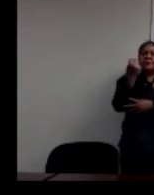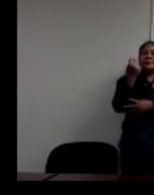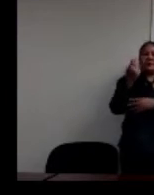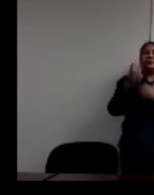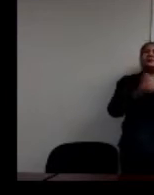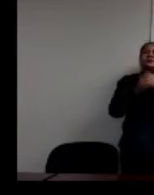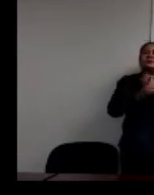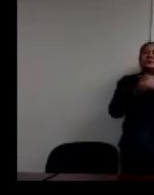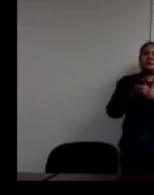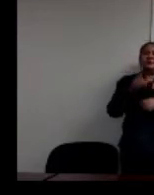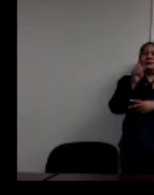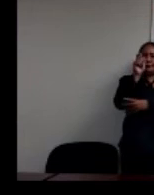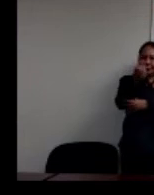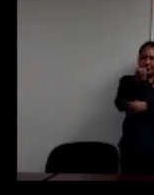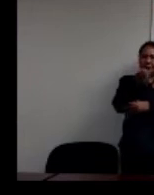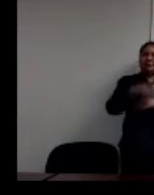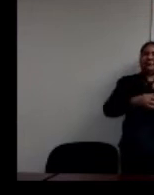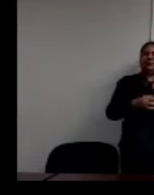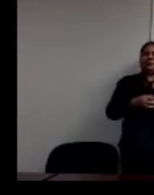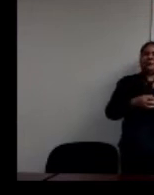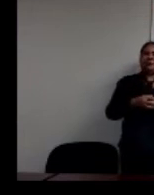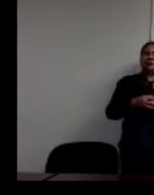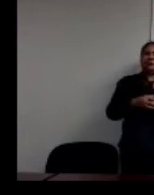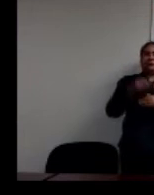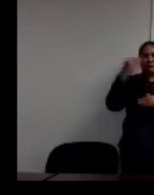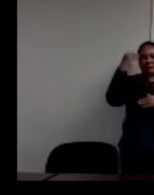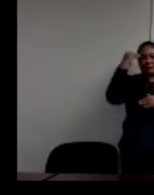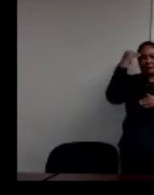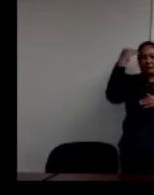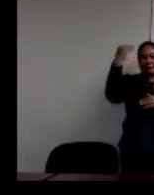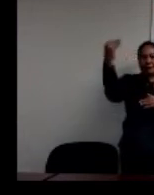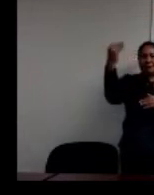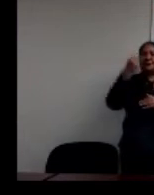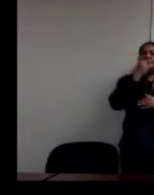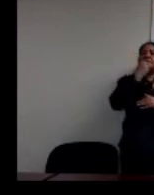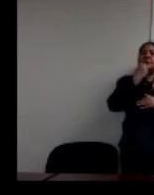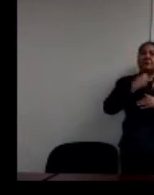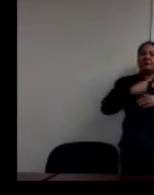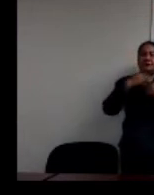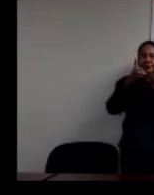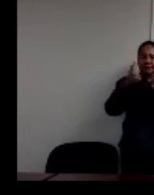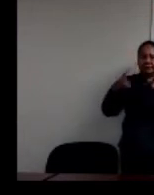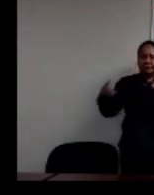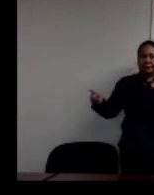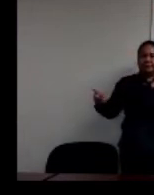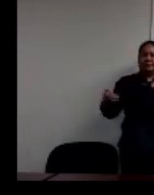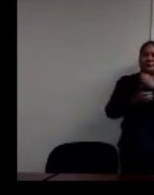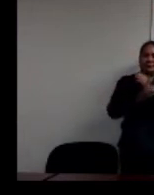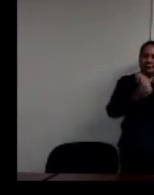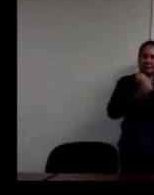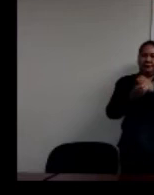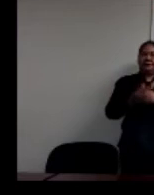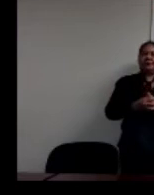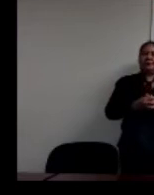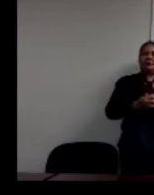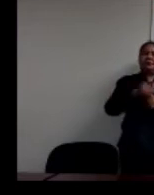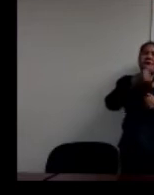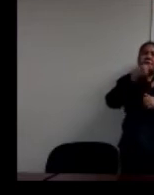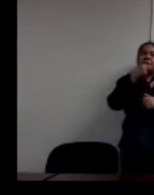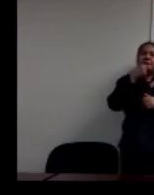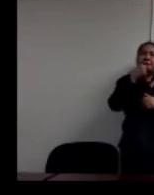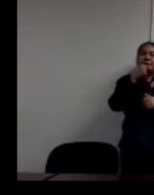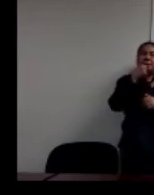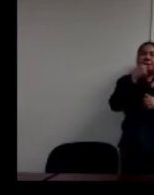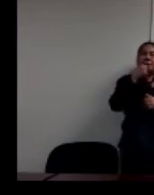problemas. ¿Qué significa? Que darle aquel tipo de tolerancia para el desarrollo de conflictos. Como es un niño